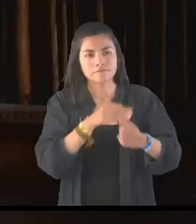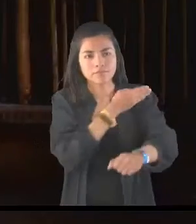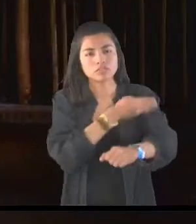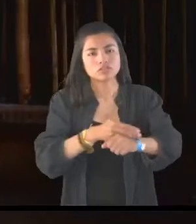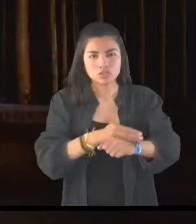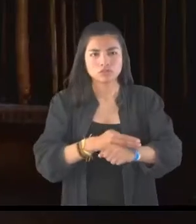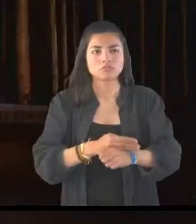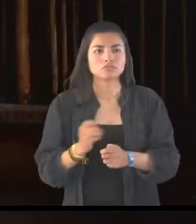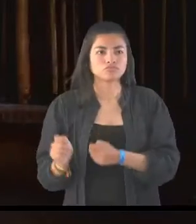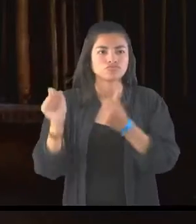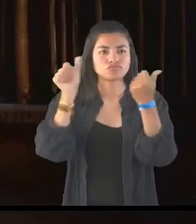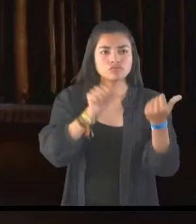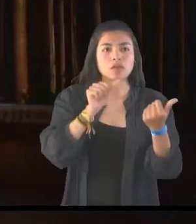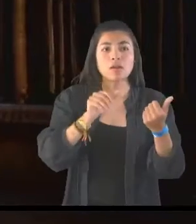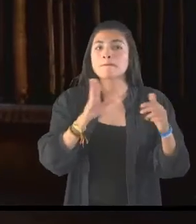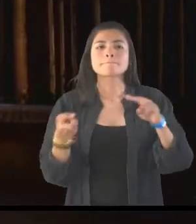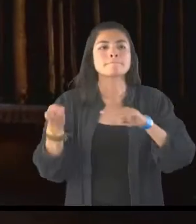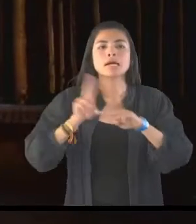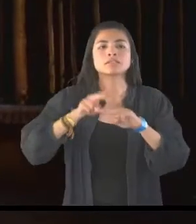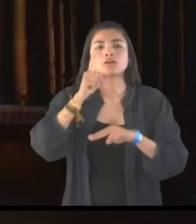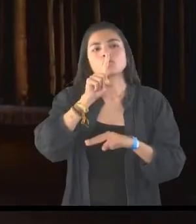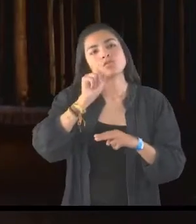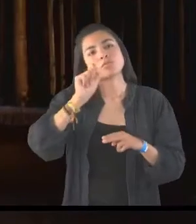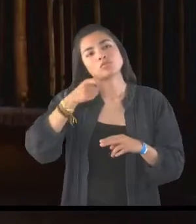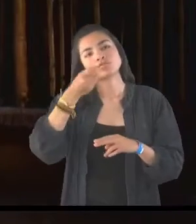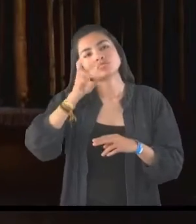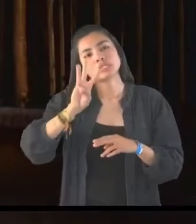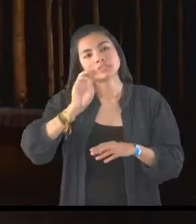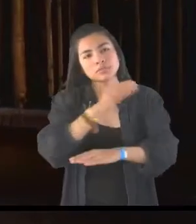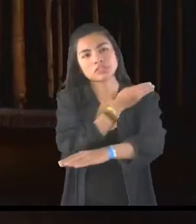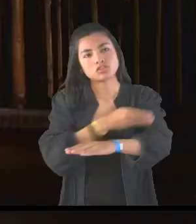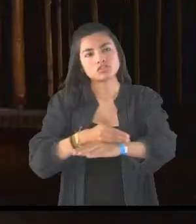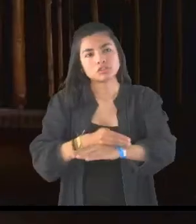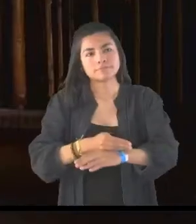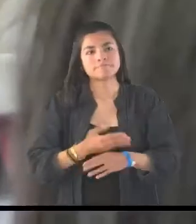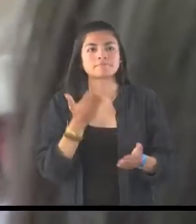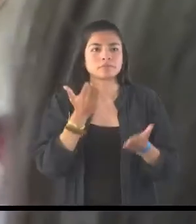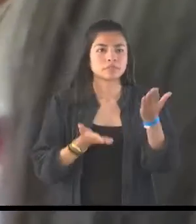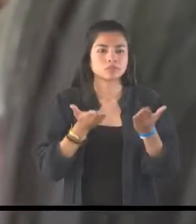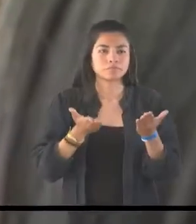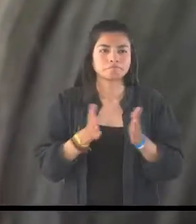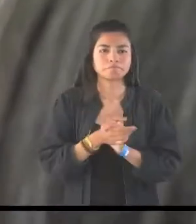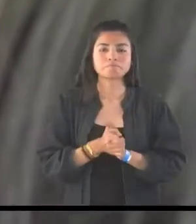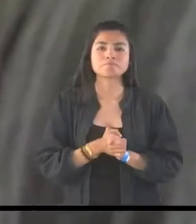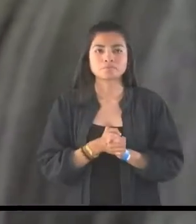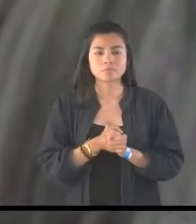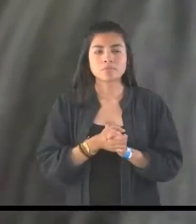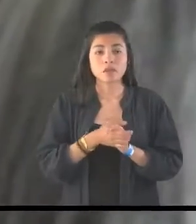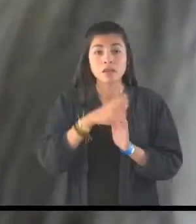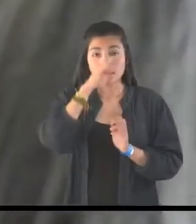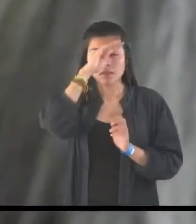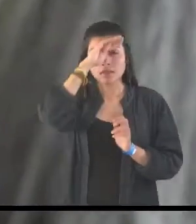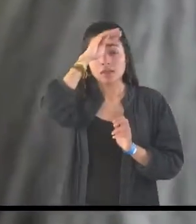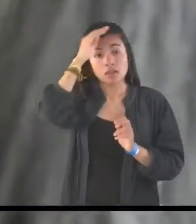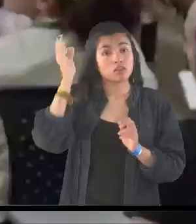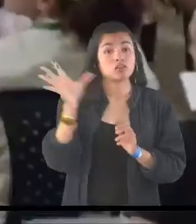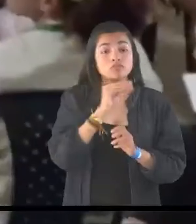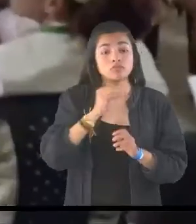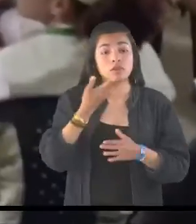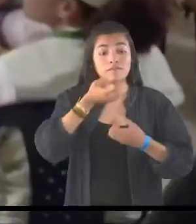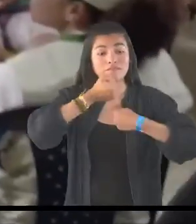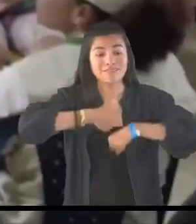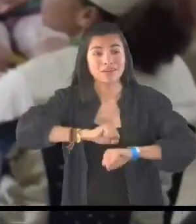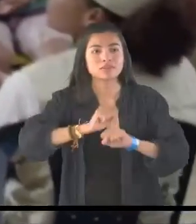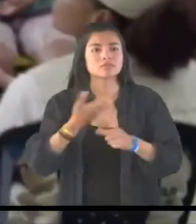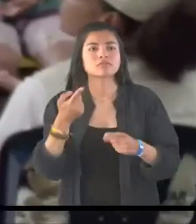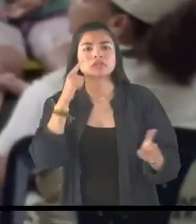a más de 1.3 billones en apenas un año y 4 meses. Todos estos esfuerzos están encaminados para que